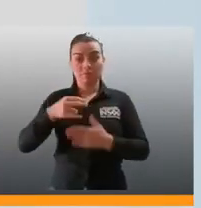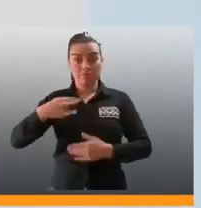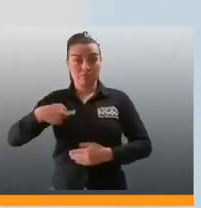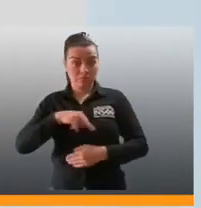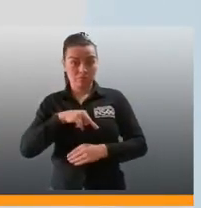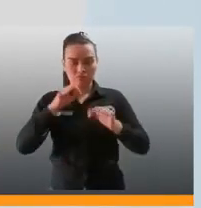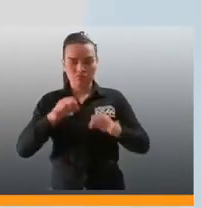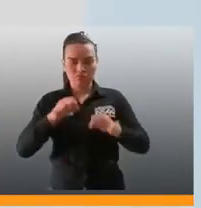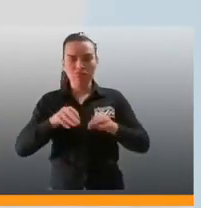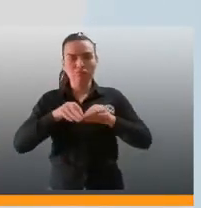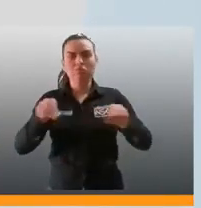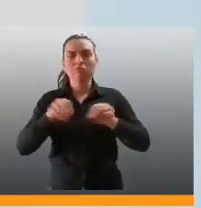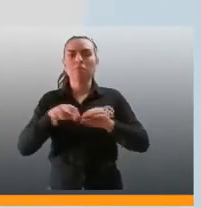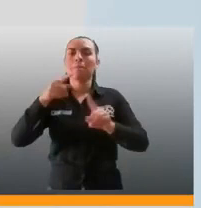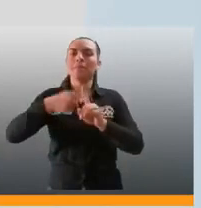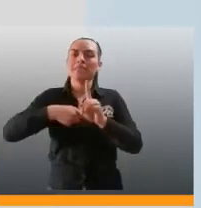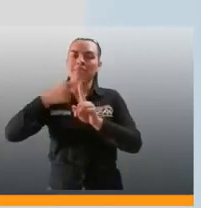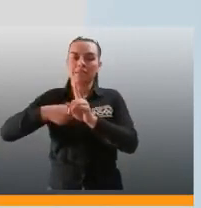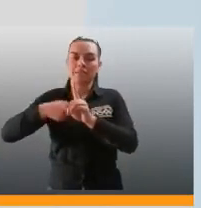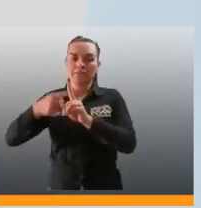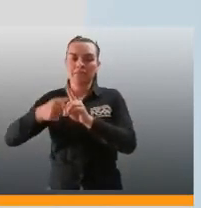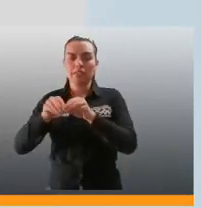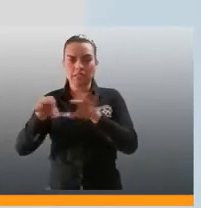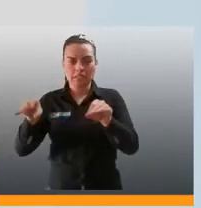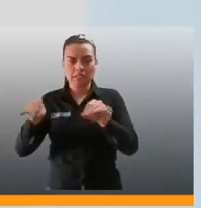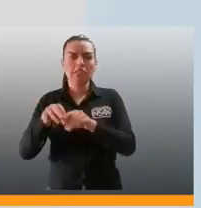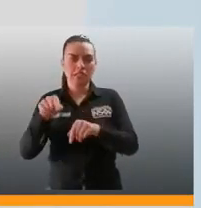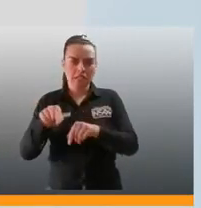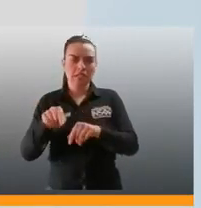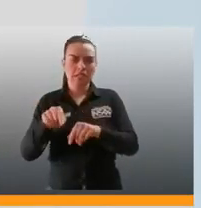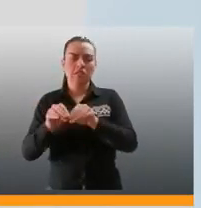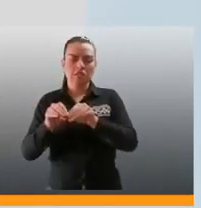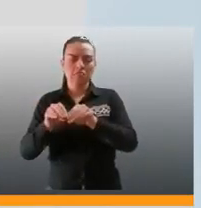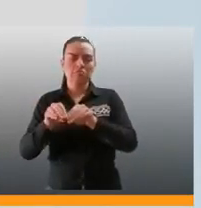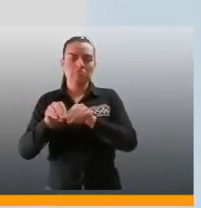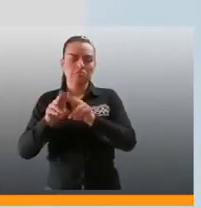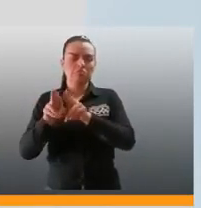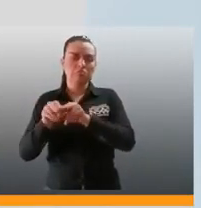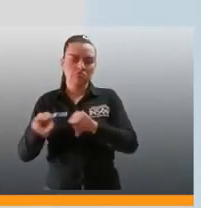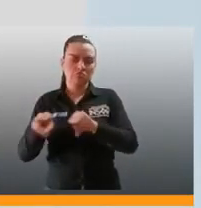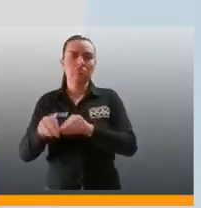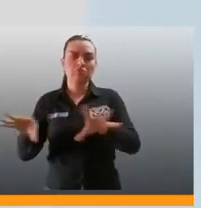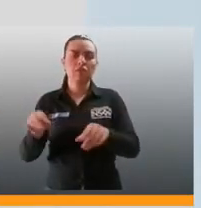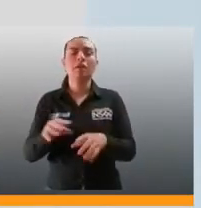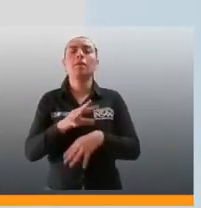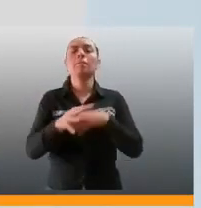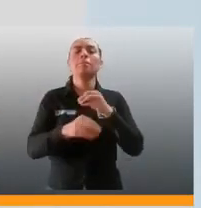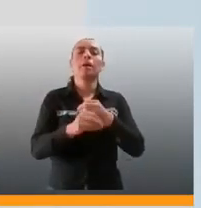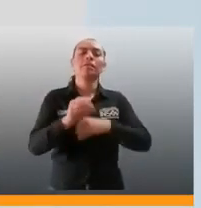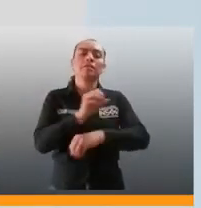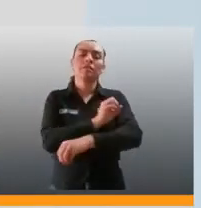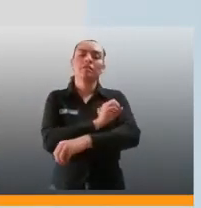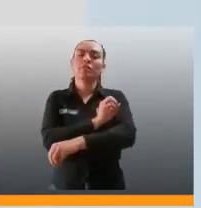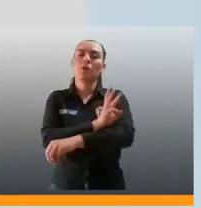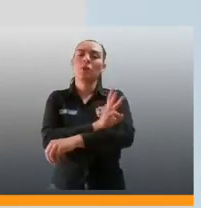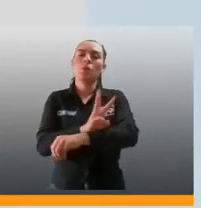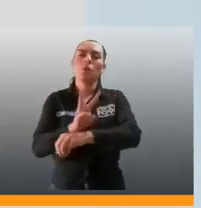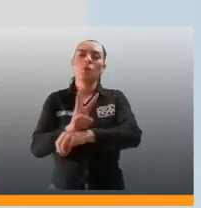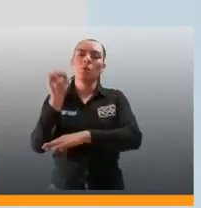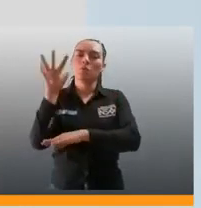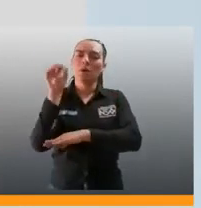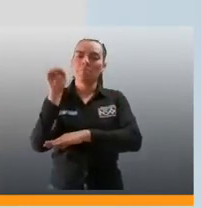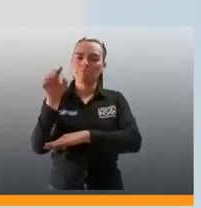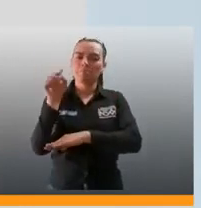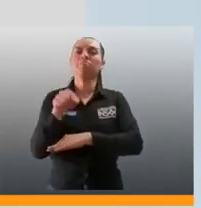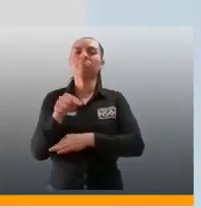mensual, también tenemos un webinar mensual donde hacemos diferentes actividades